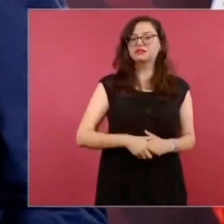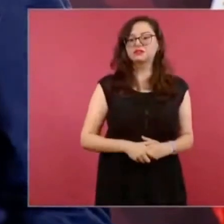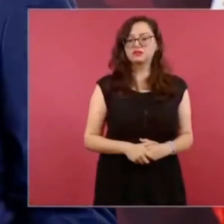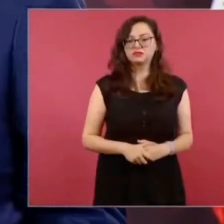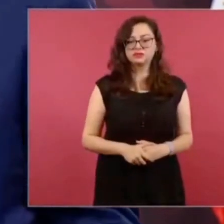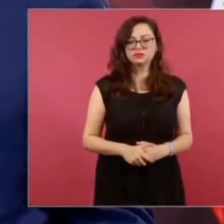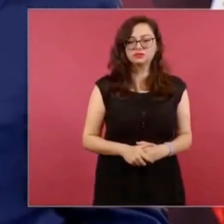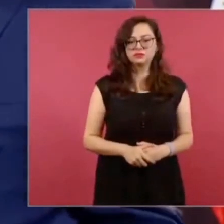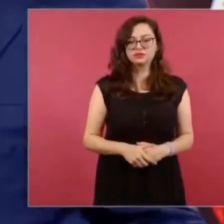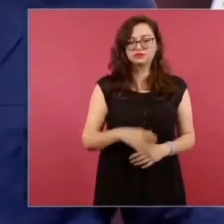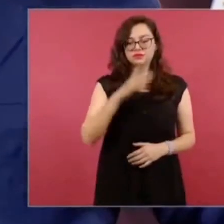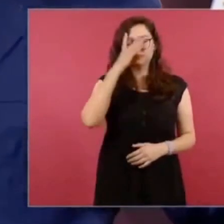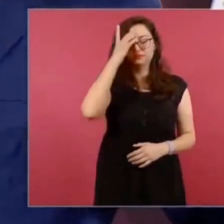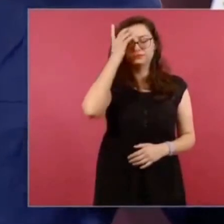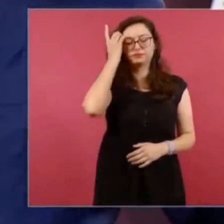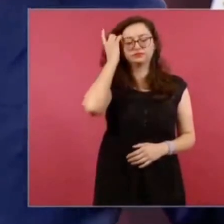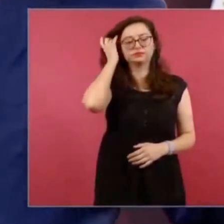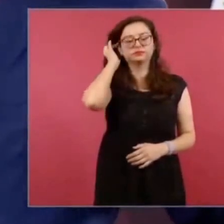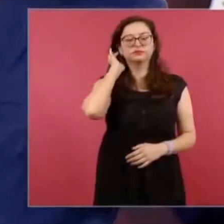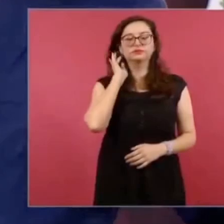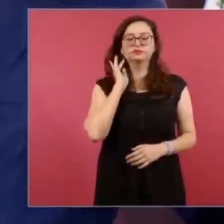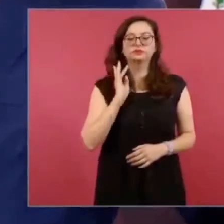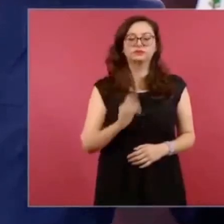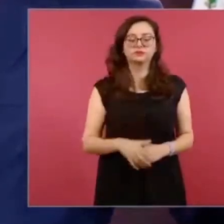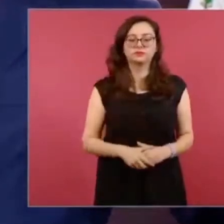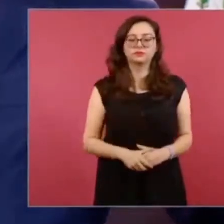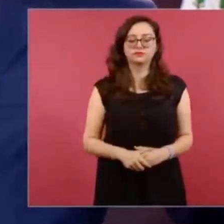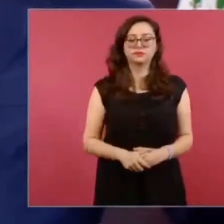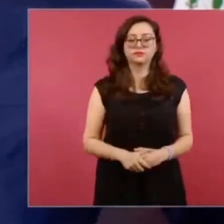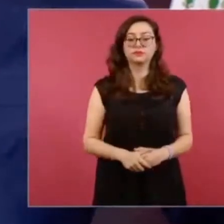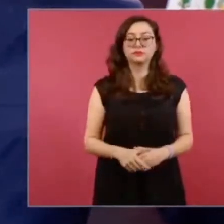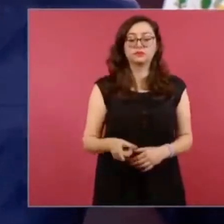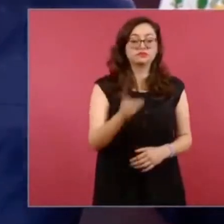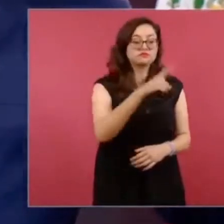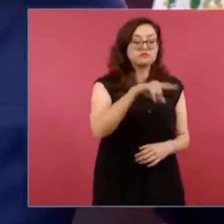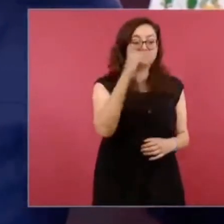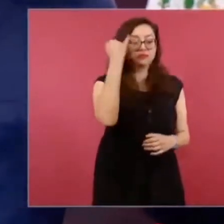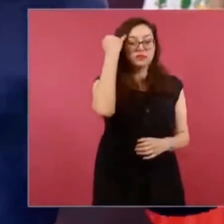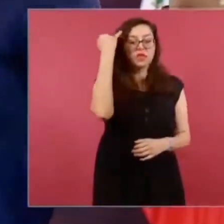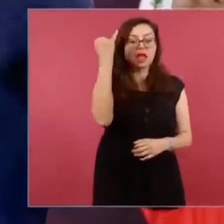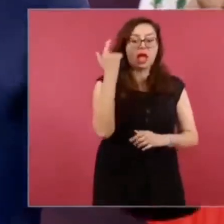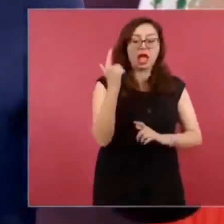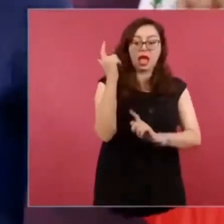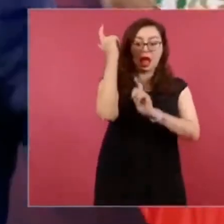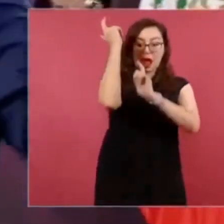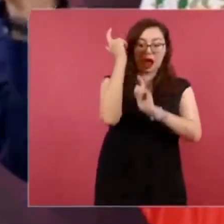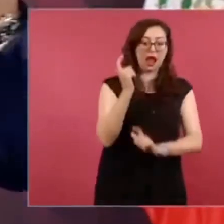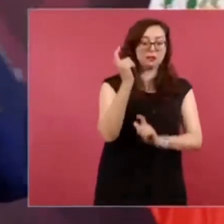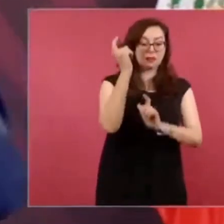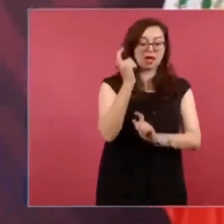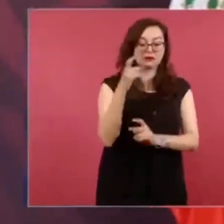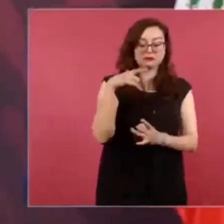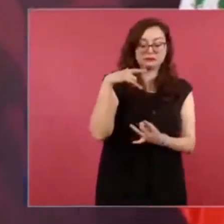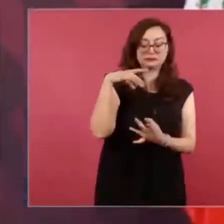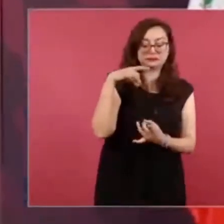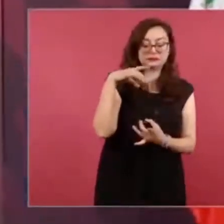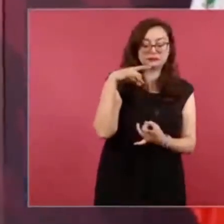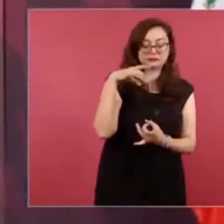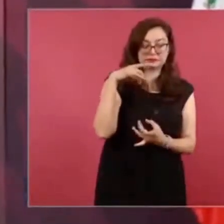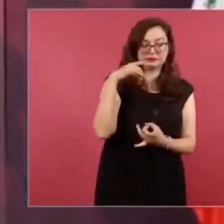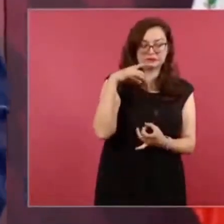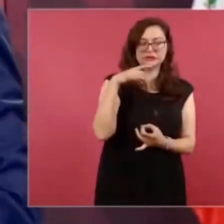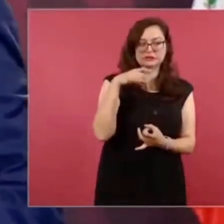de que estas armas iban a llegar a las manos de los delincuentes, pero como las armas